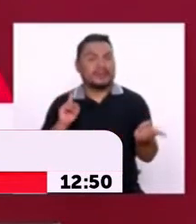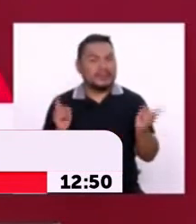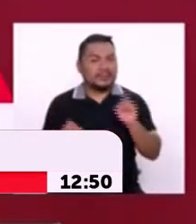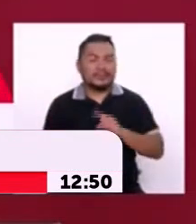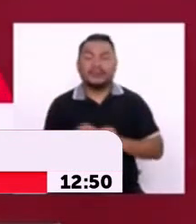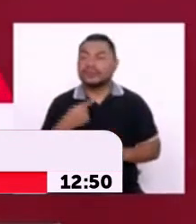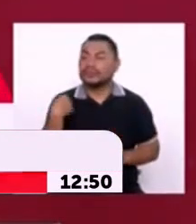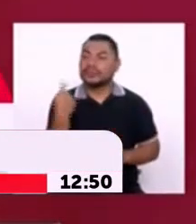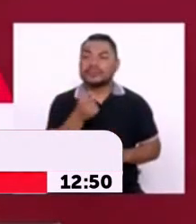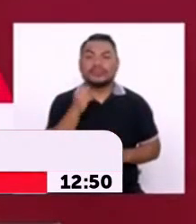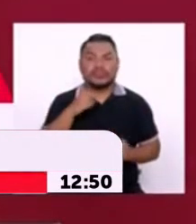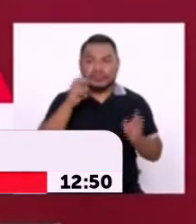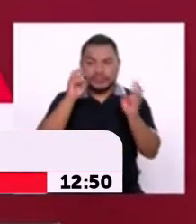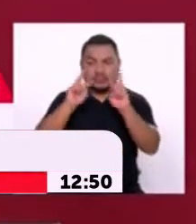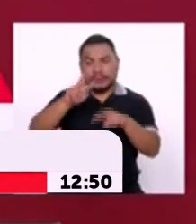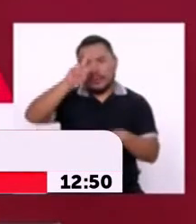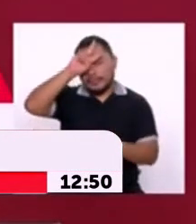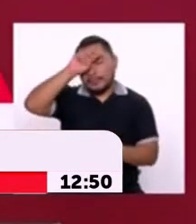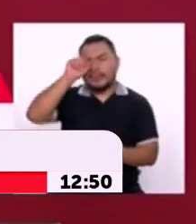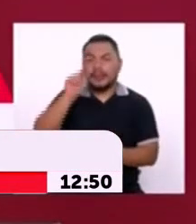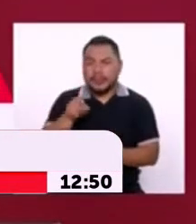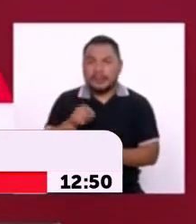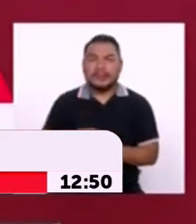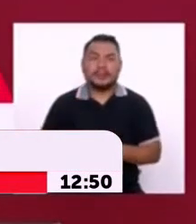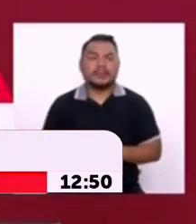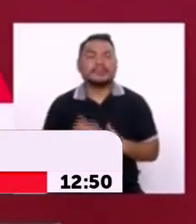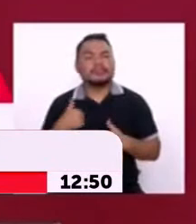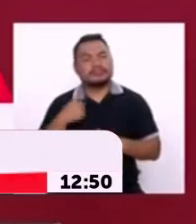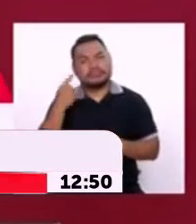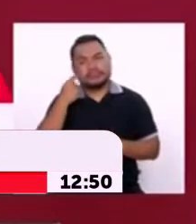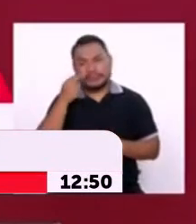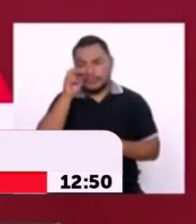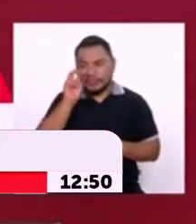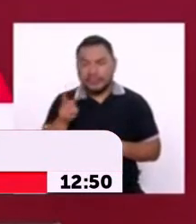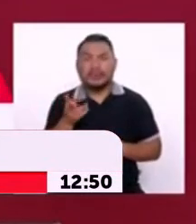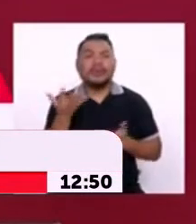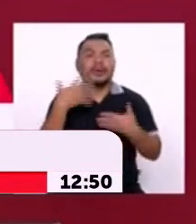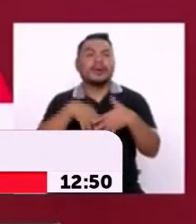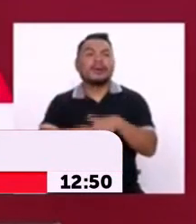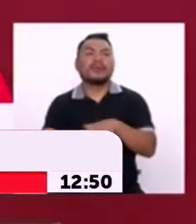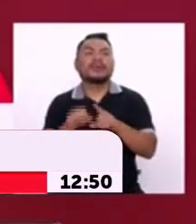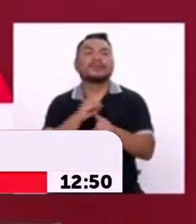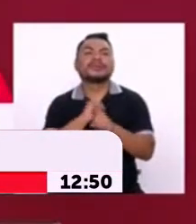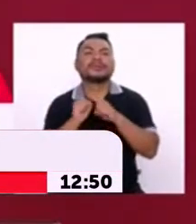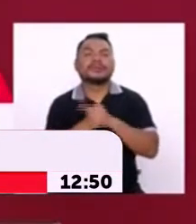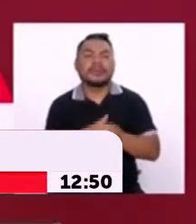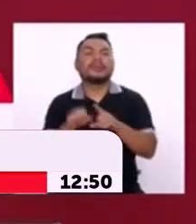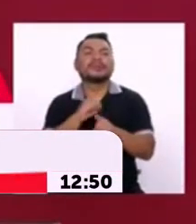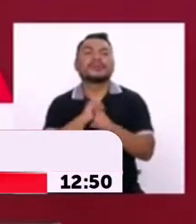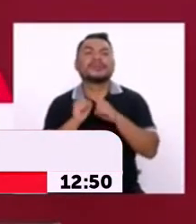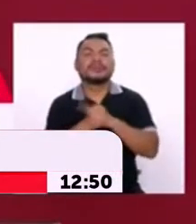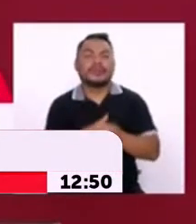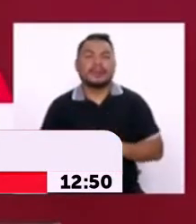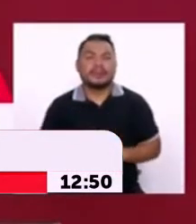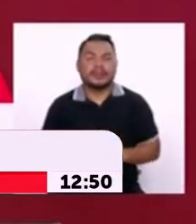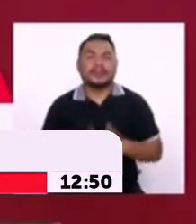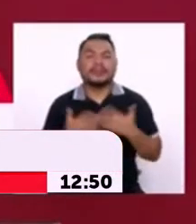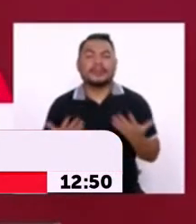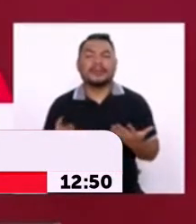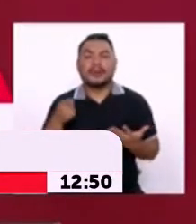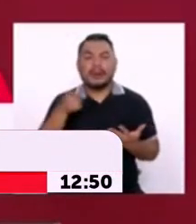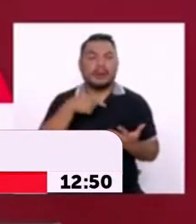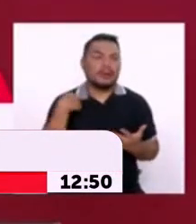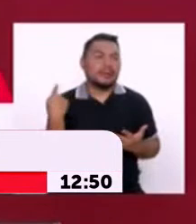contrario. Estamos mirando al Perú con esa mirada de inclusión social, donde